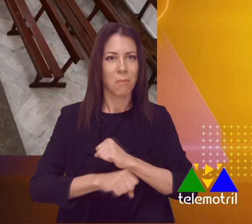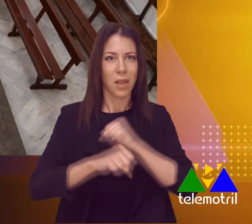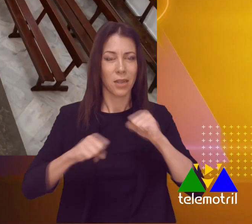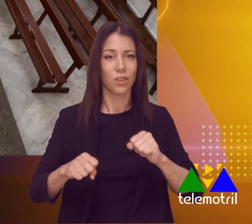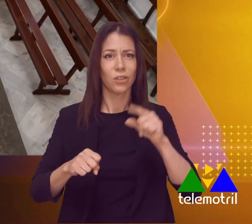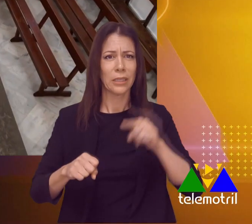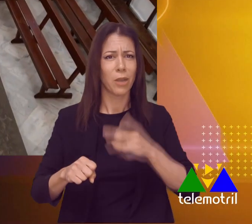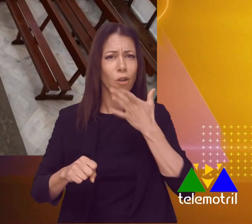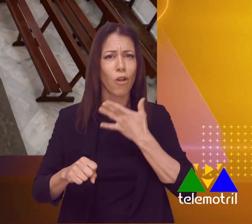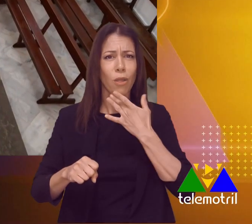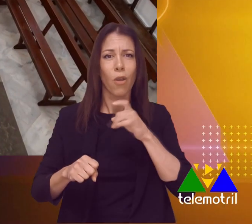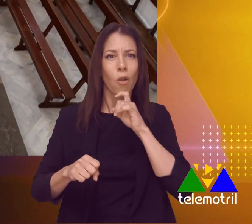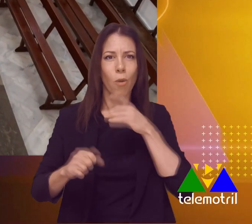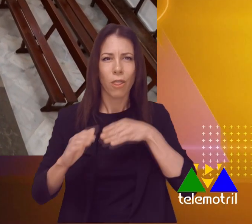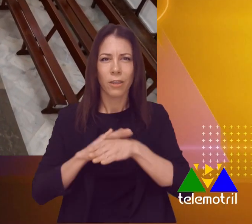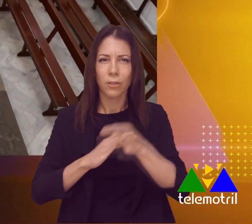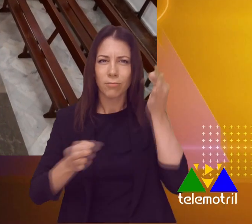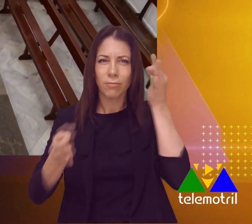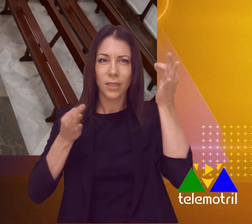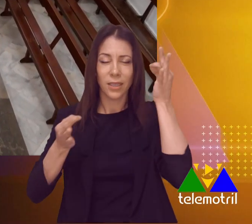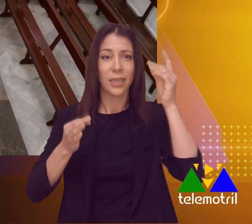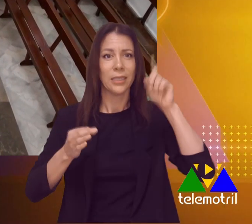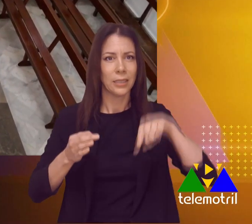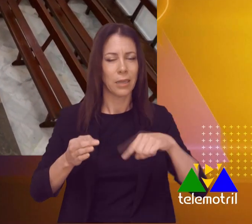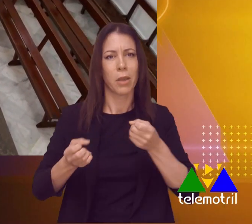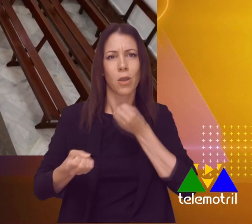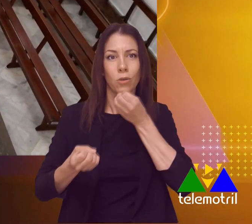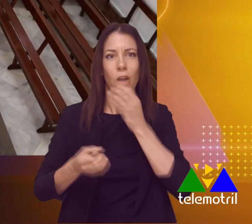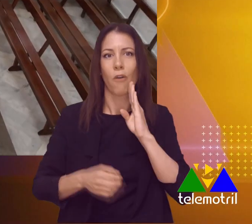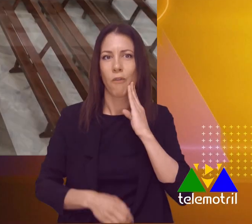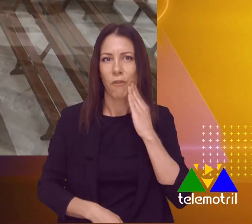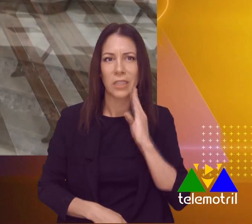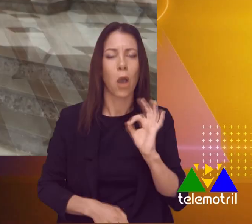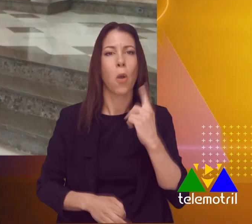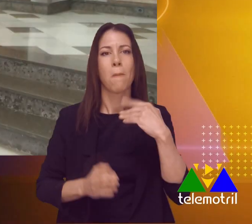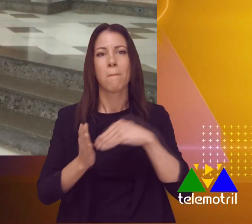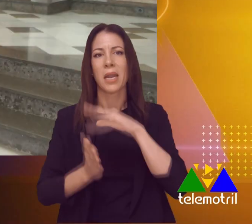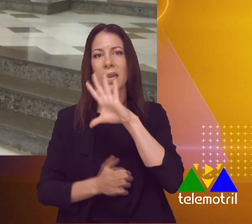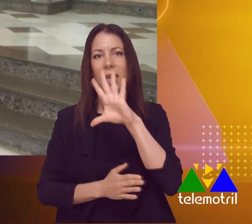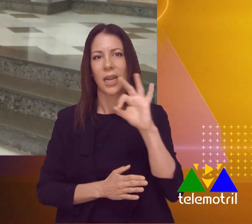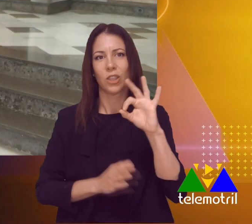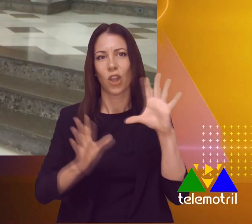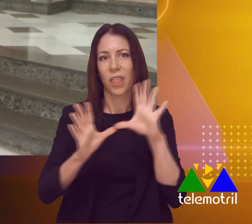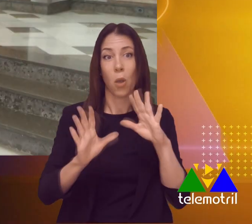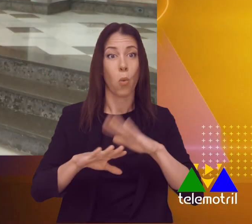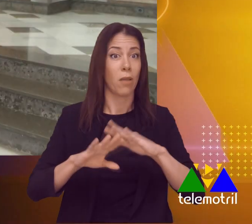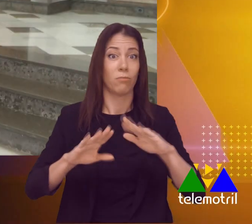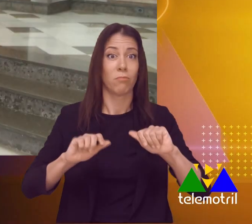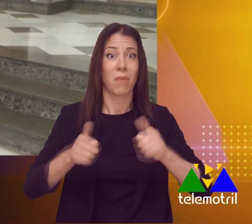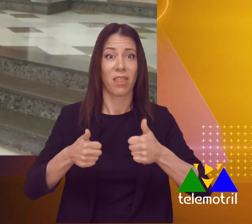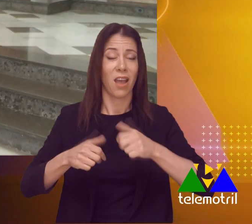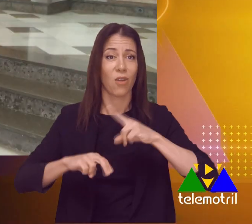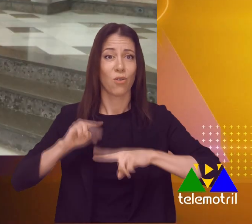conociéndola desde dentro. Y ya les contábamos algunas fechas, como es el 1510, cuando se empieza a